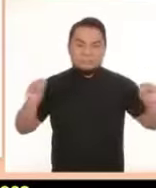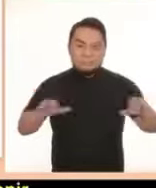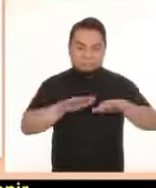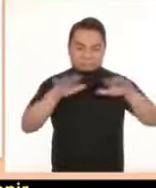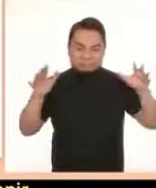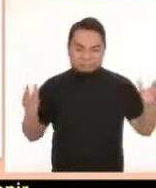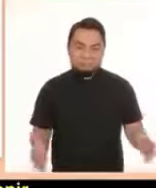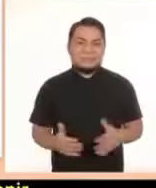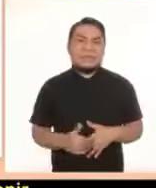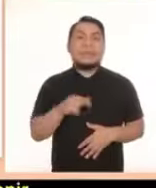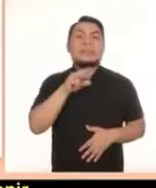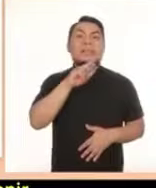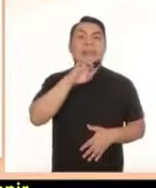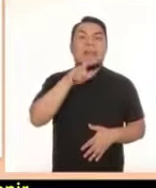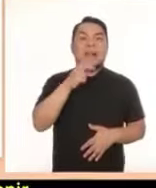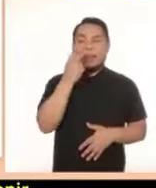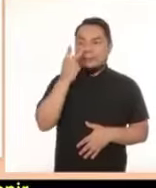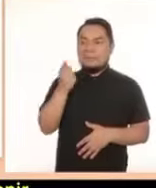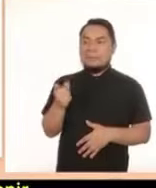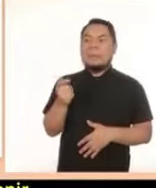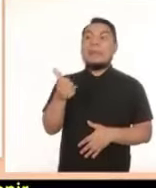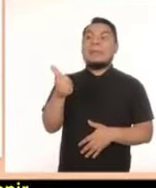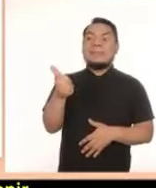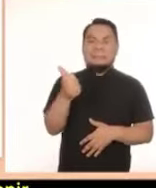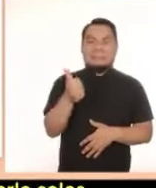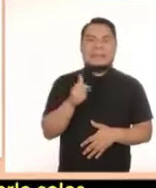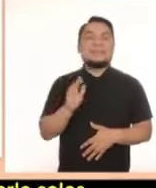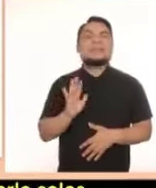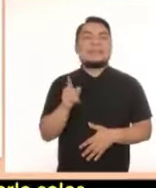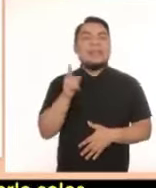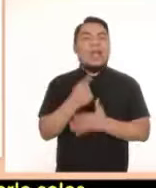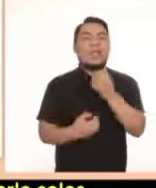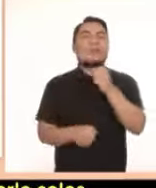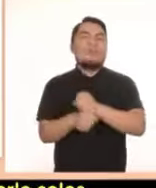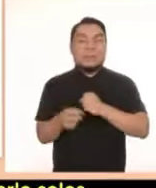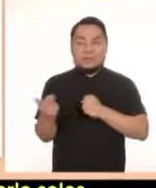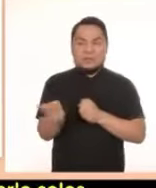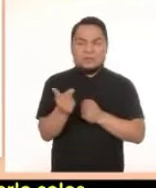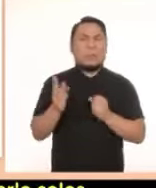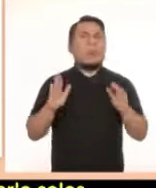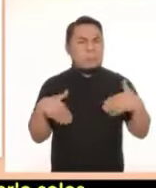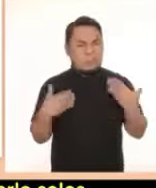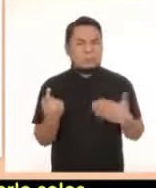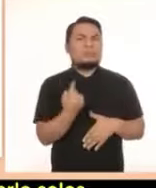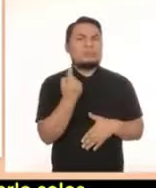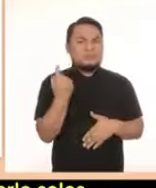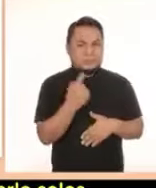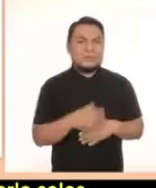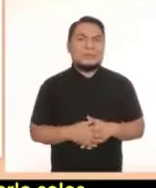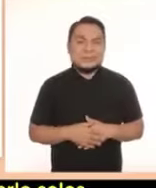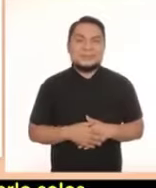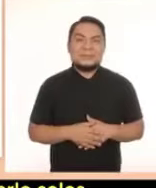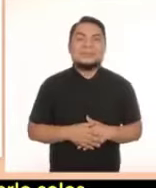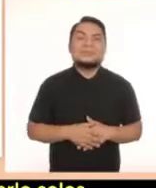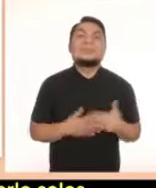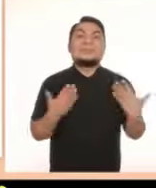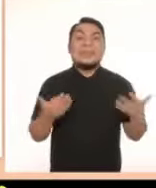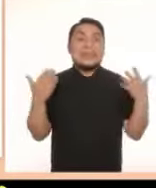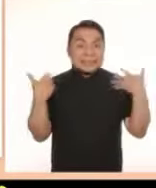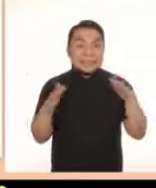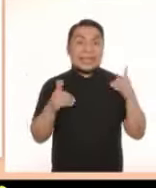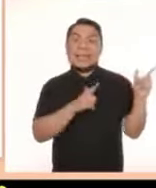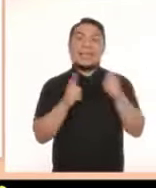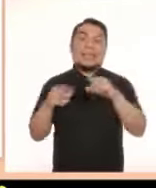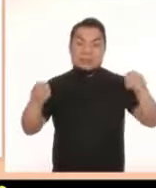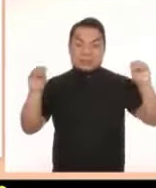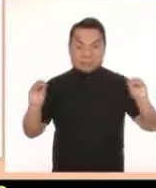mesa. Raquel los mira de un lado, sin intervenir. Está muy confiada en que ellos pueden hacerlo solos.